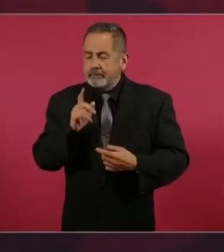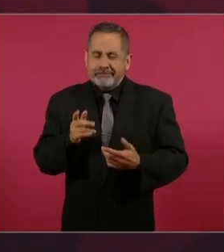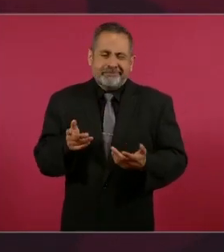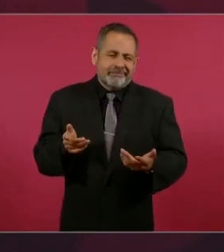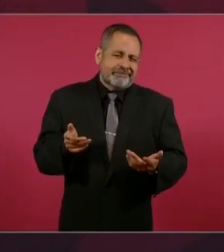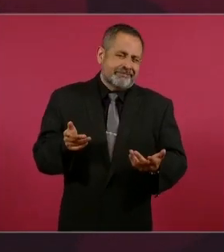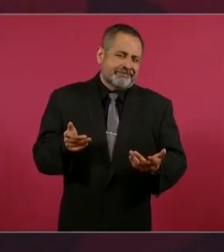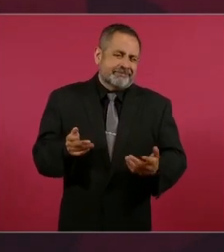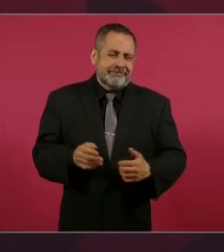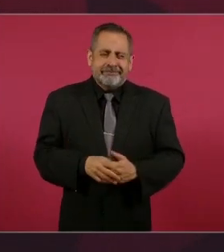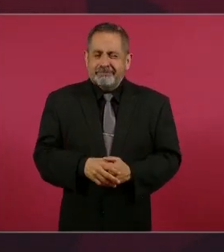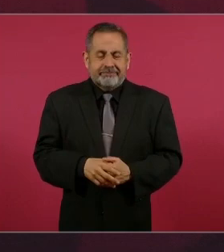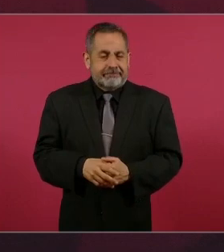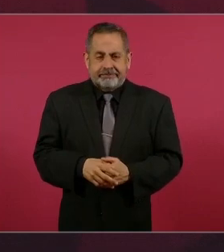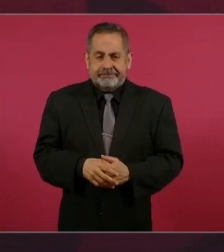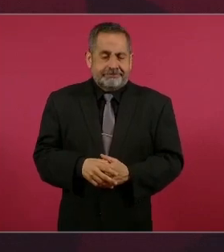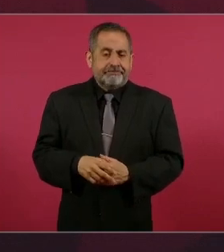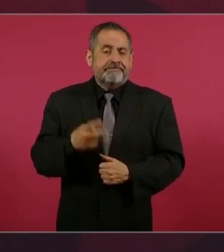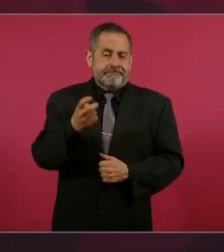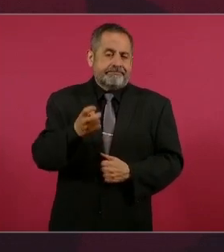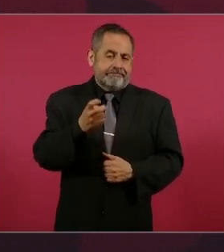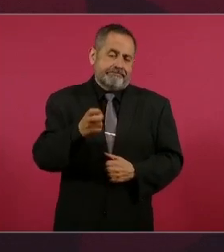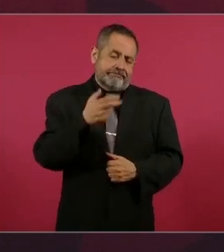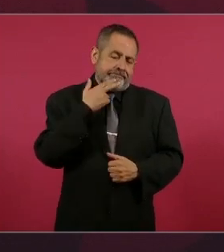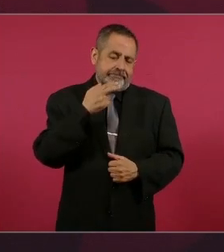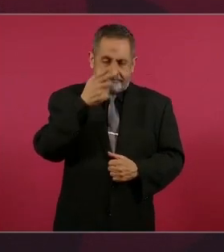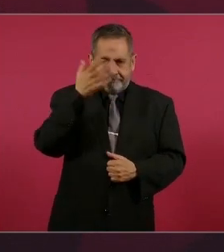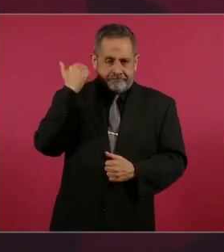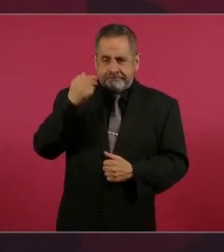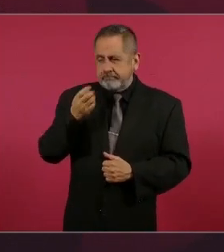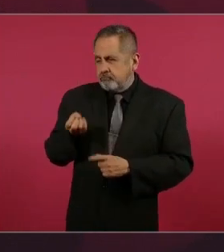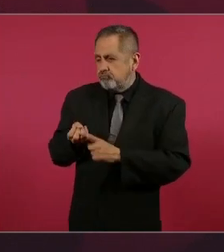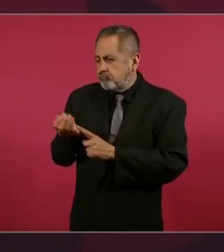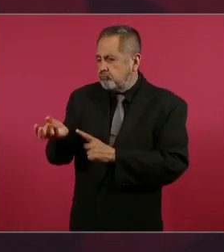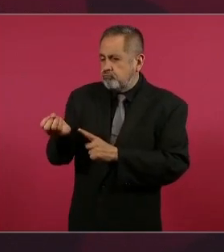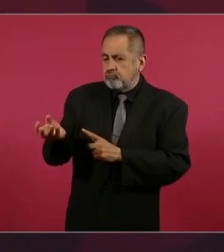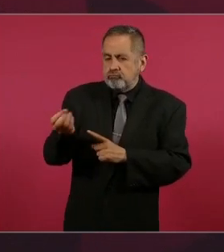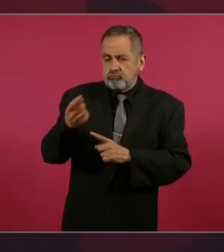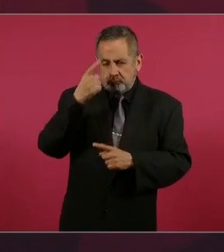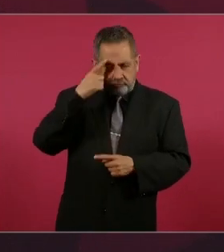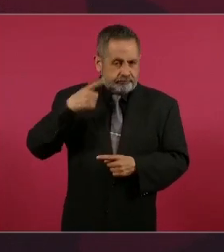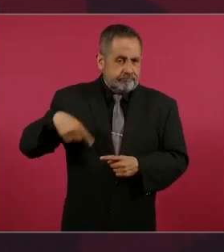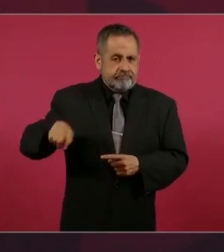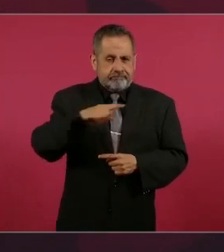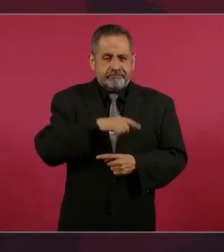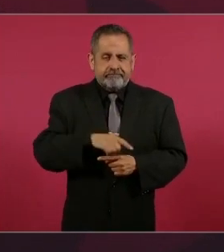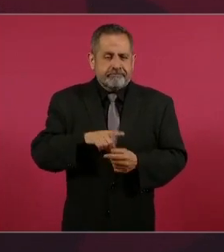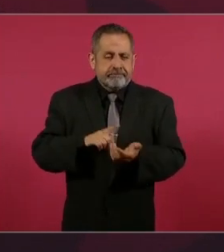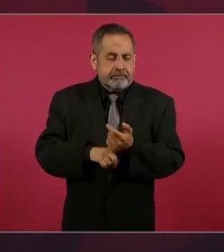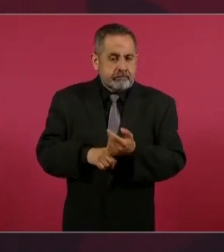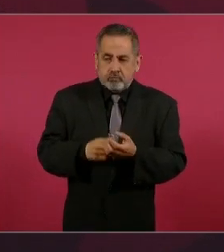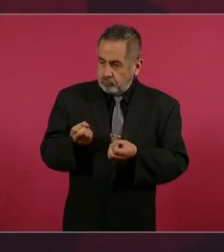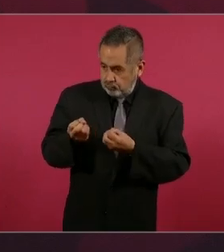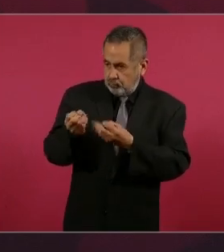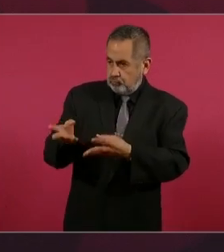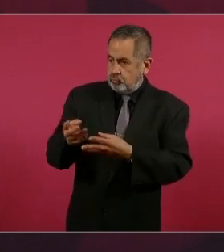Era uno de los mecanismos que tenían los traficantes de